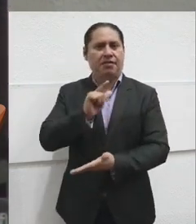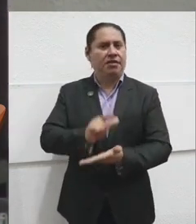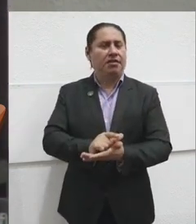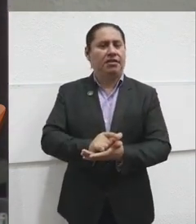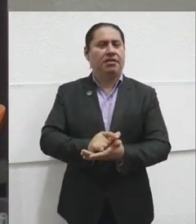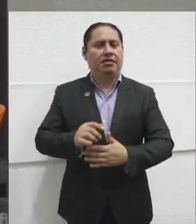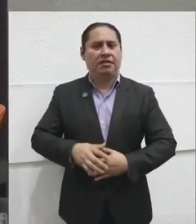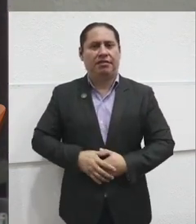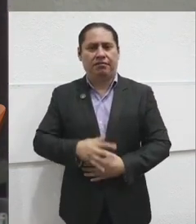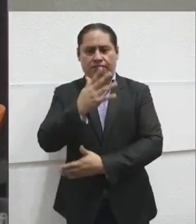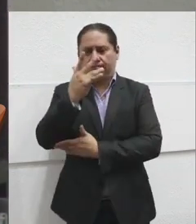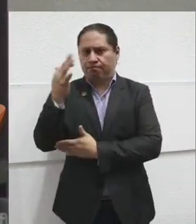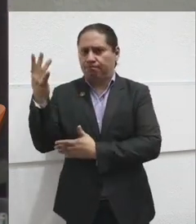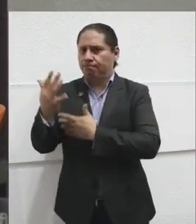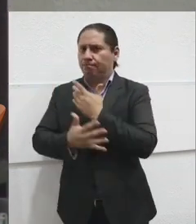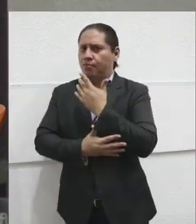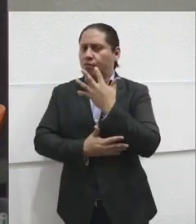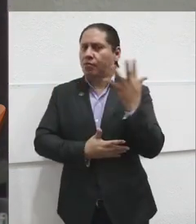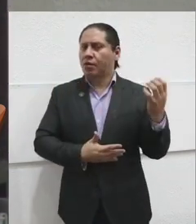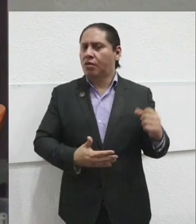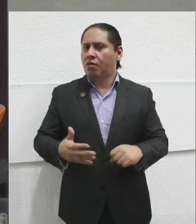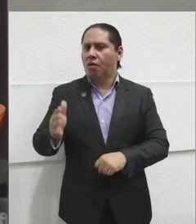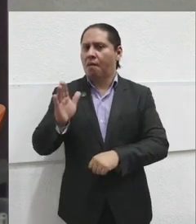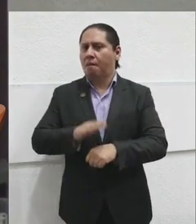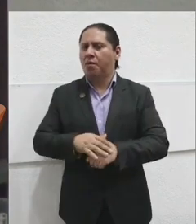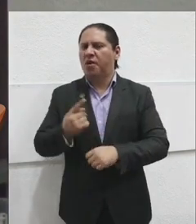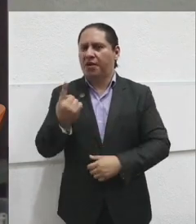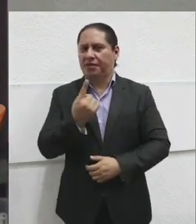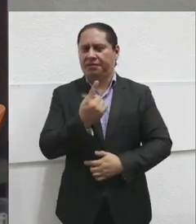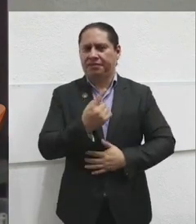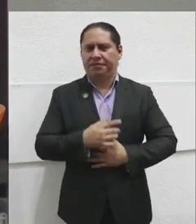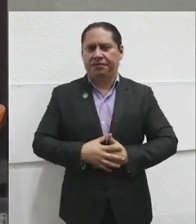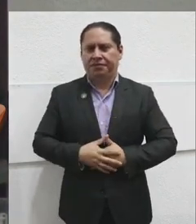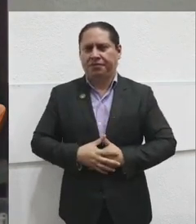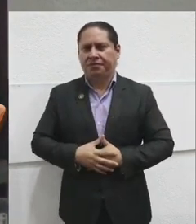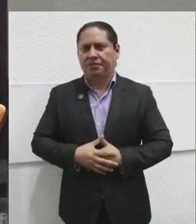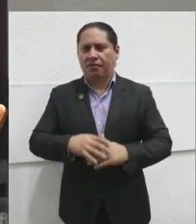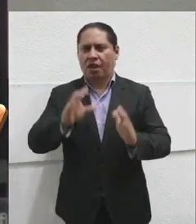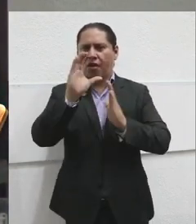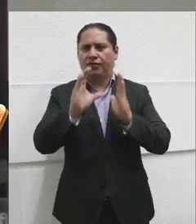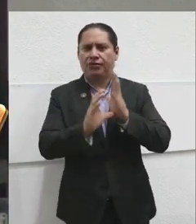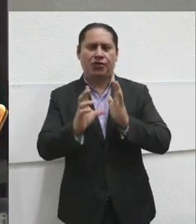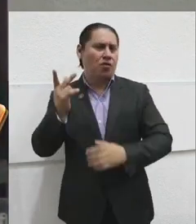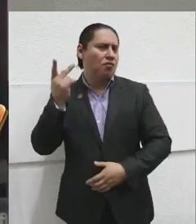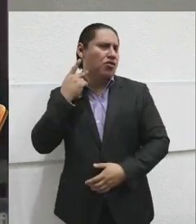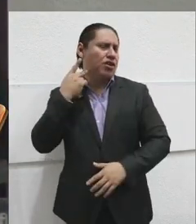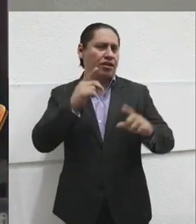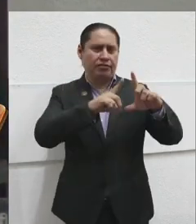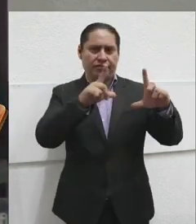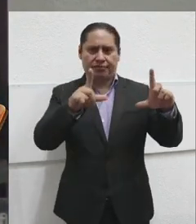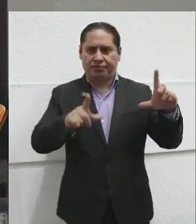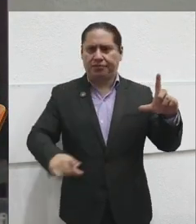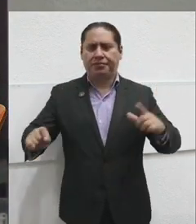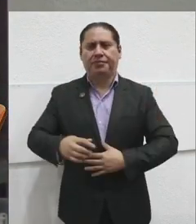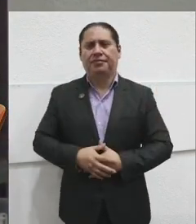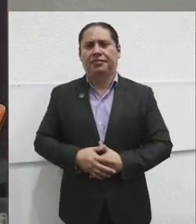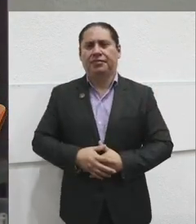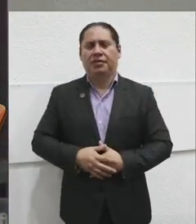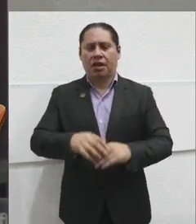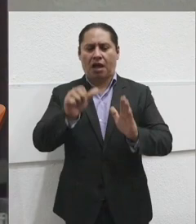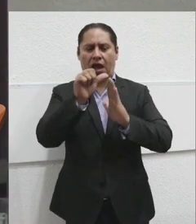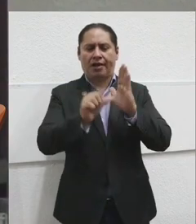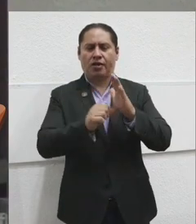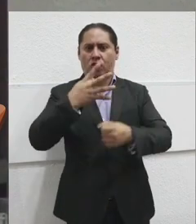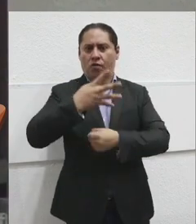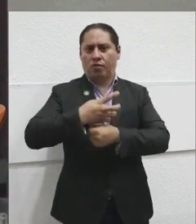ley ambiental, por lo siguiente. La Constitución Política de los Estados Unidos Mexicanos, en el